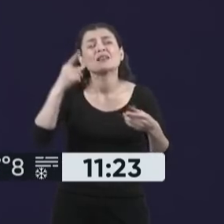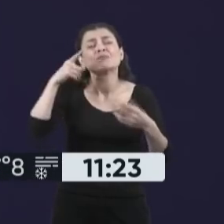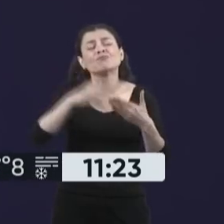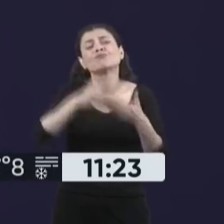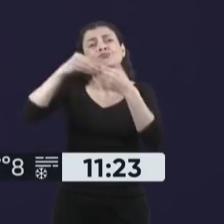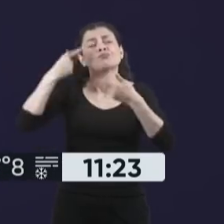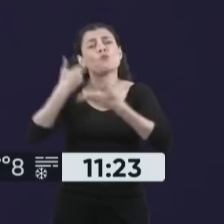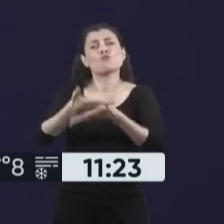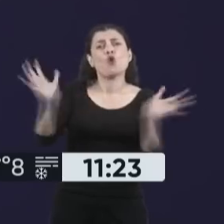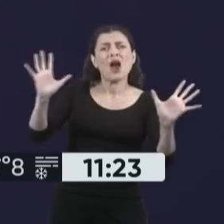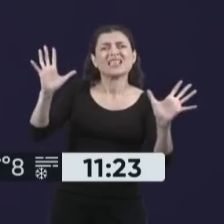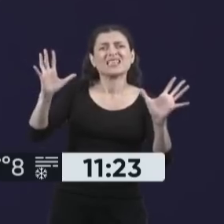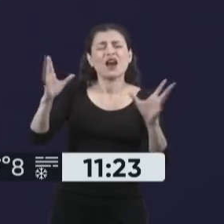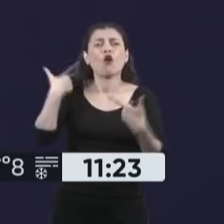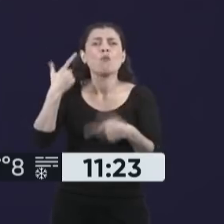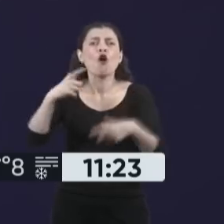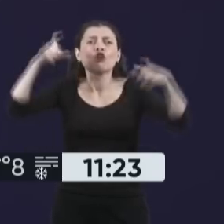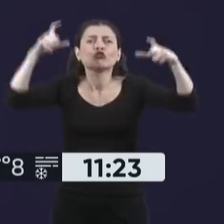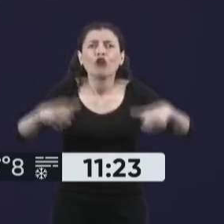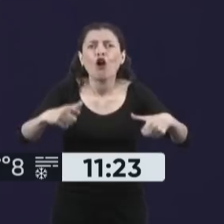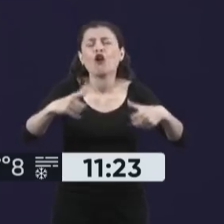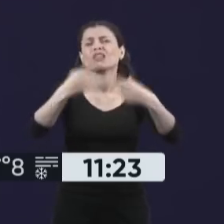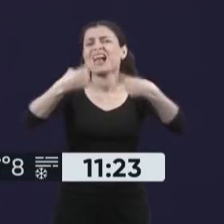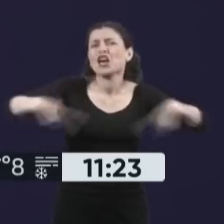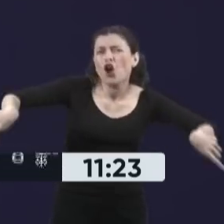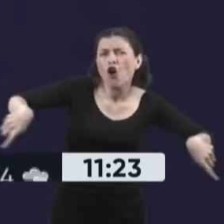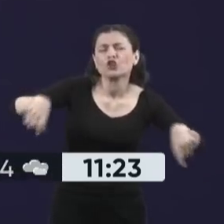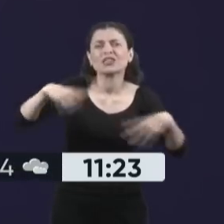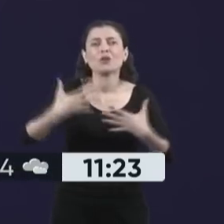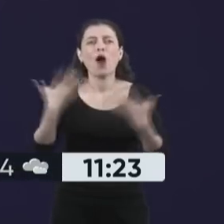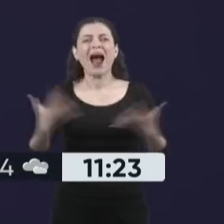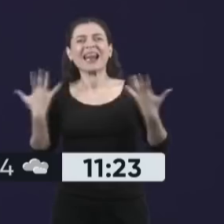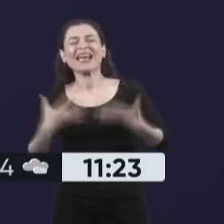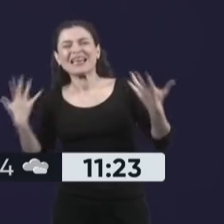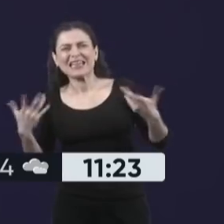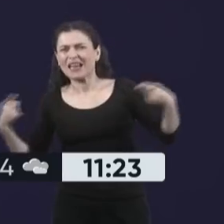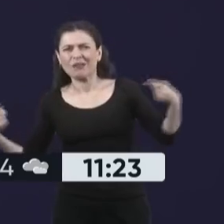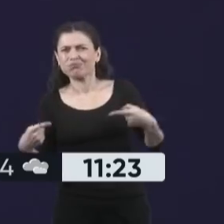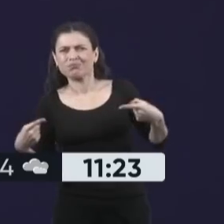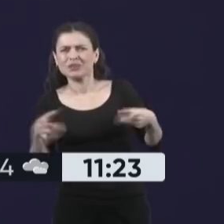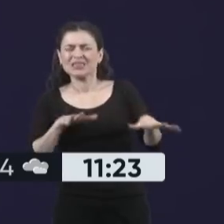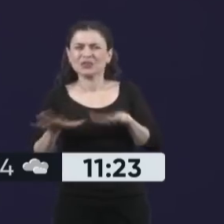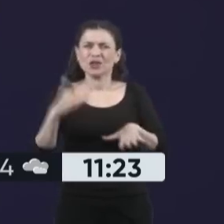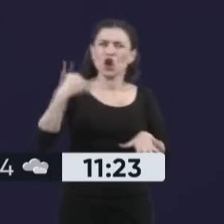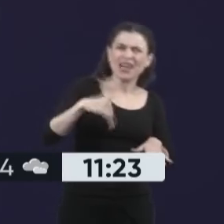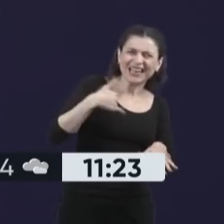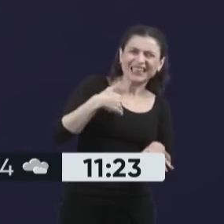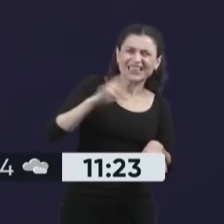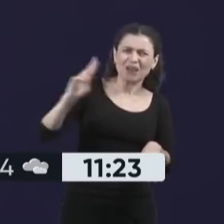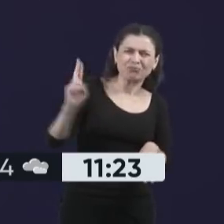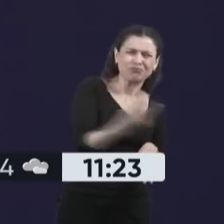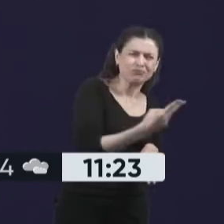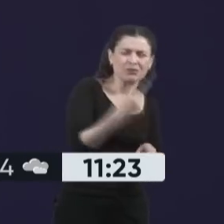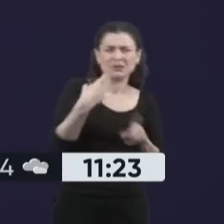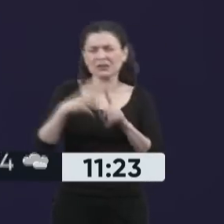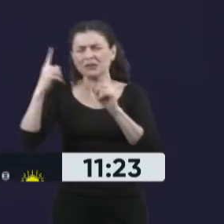un montón de globos y tortas y mucha felicidad, que está muy bien, pero que no era compatible con lo que estábamos pasando los